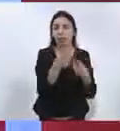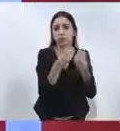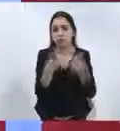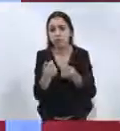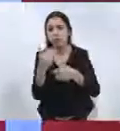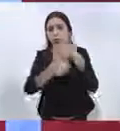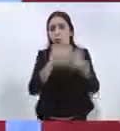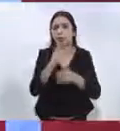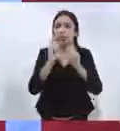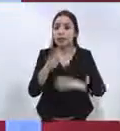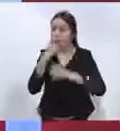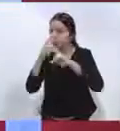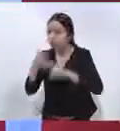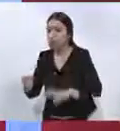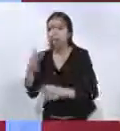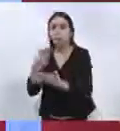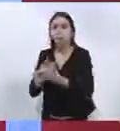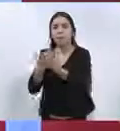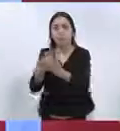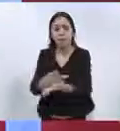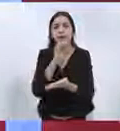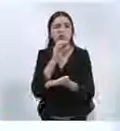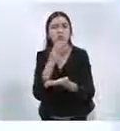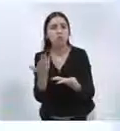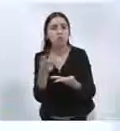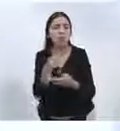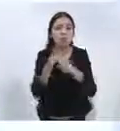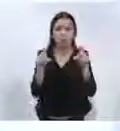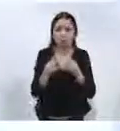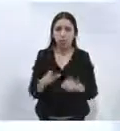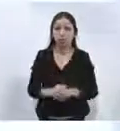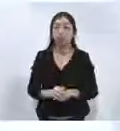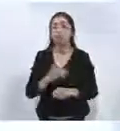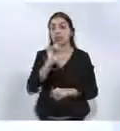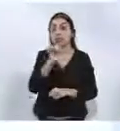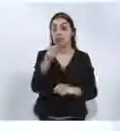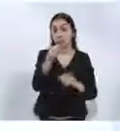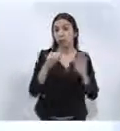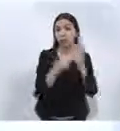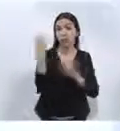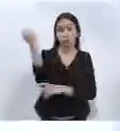ese estudio y presentar los proyectos de producción? Sí, eso es muy importante. Nosotros